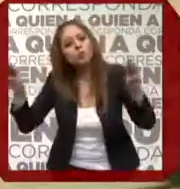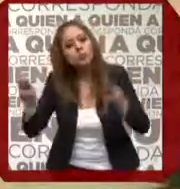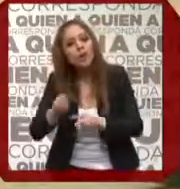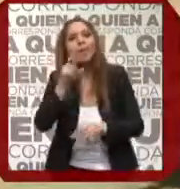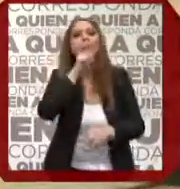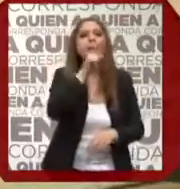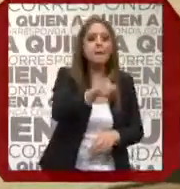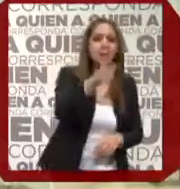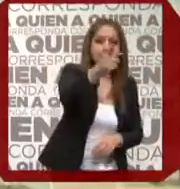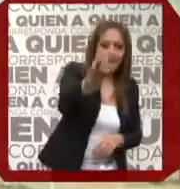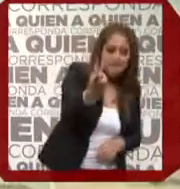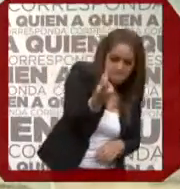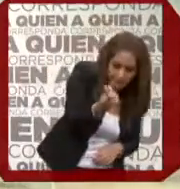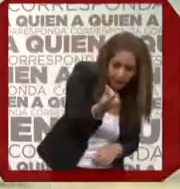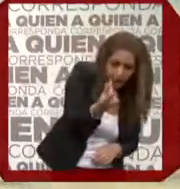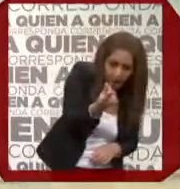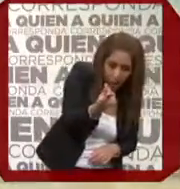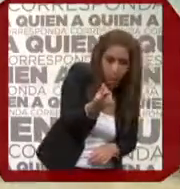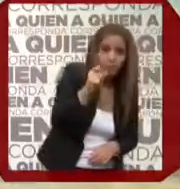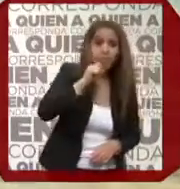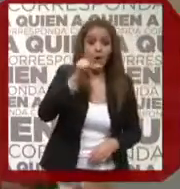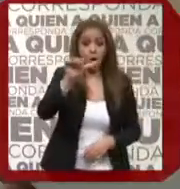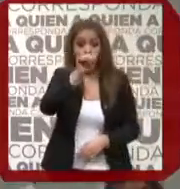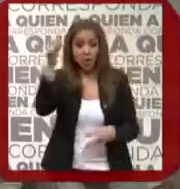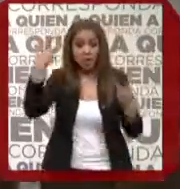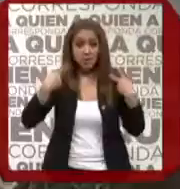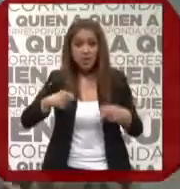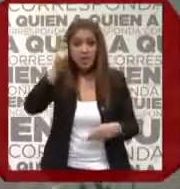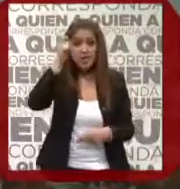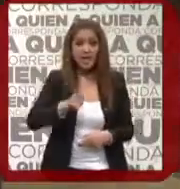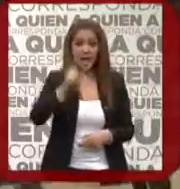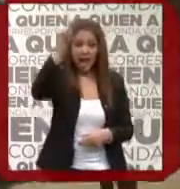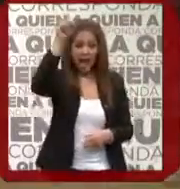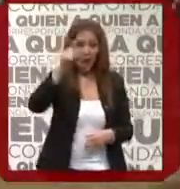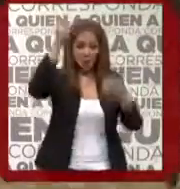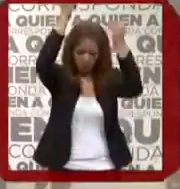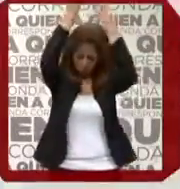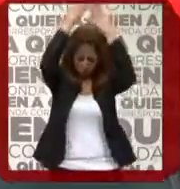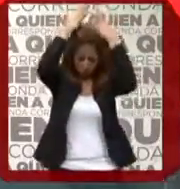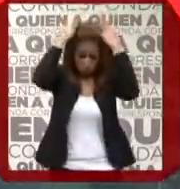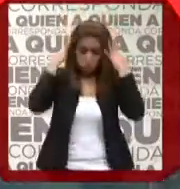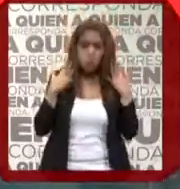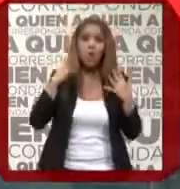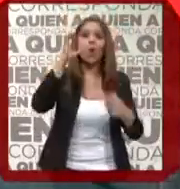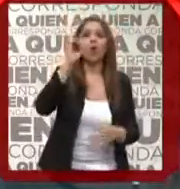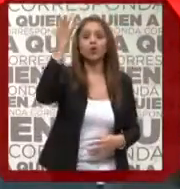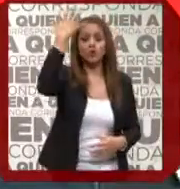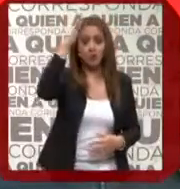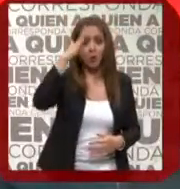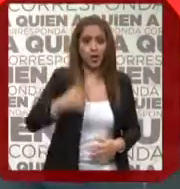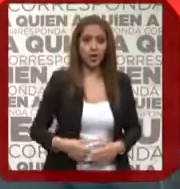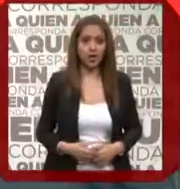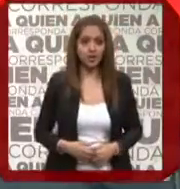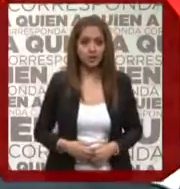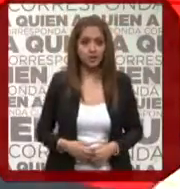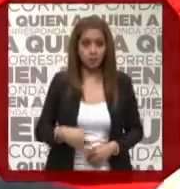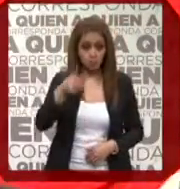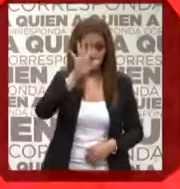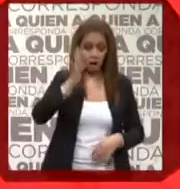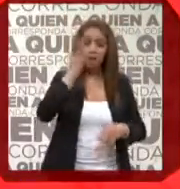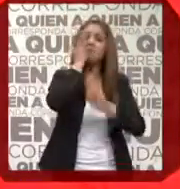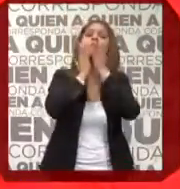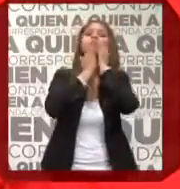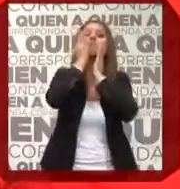a tu mascota y para los más atrevidos, el baño de agua o de sol. ¿Te pusieron bloqueador o algo por el estilo? No, es